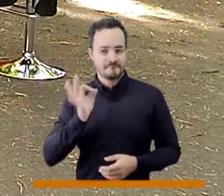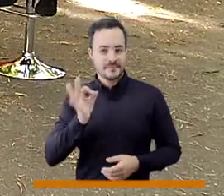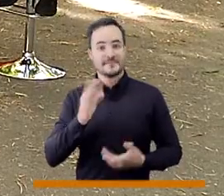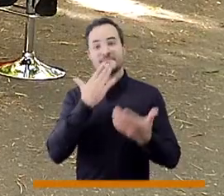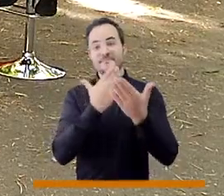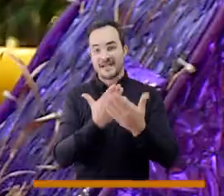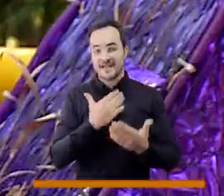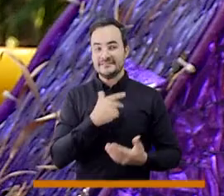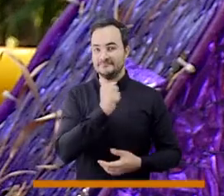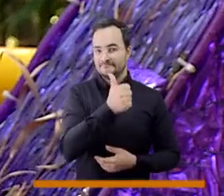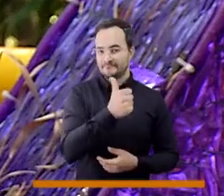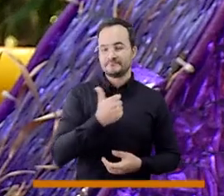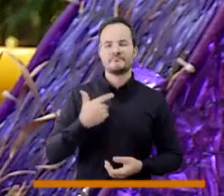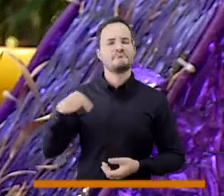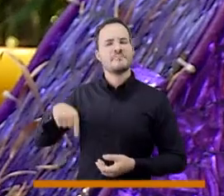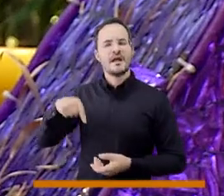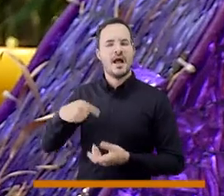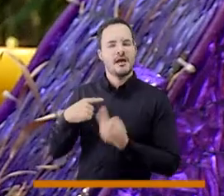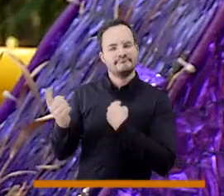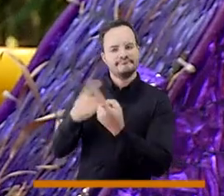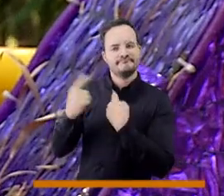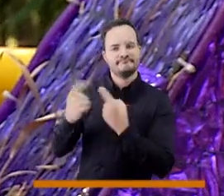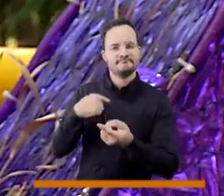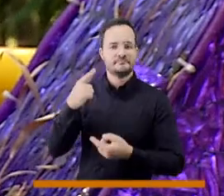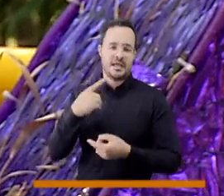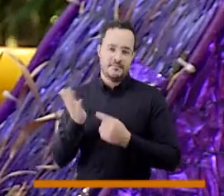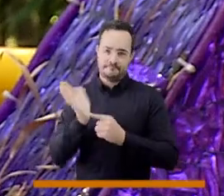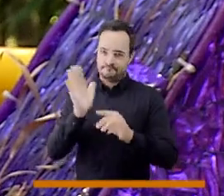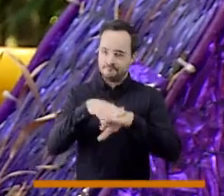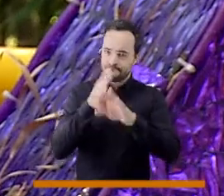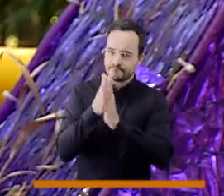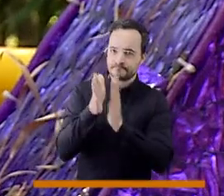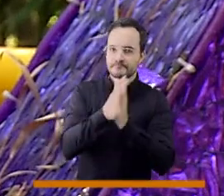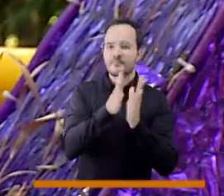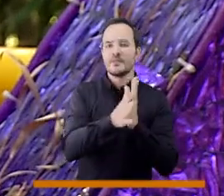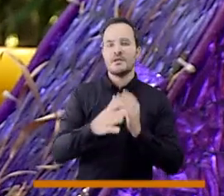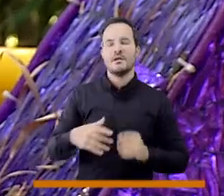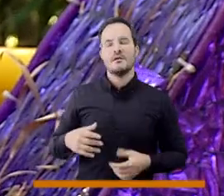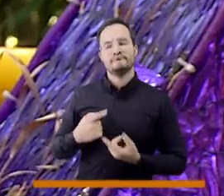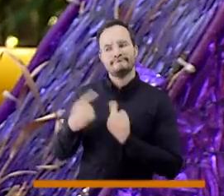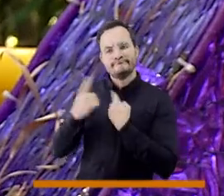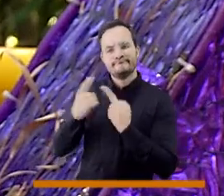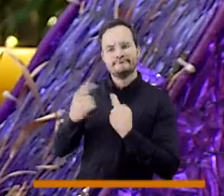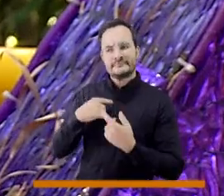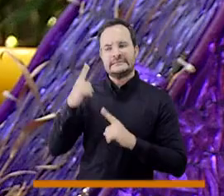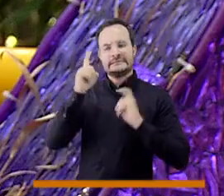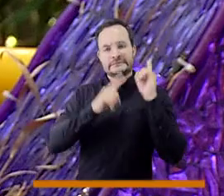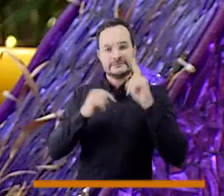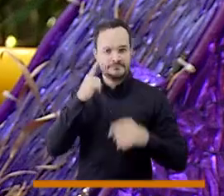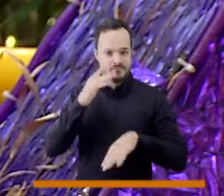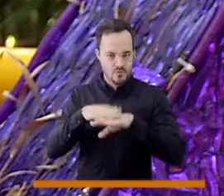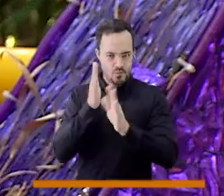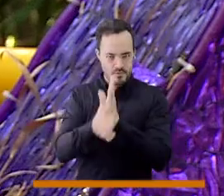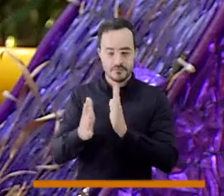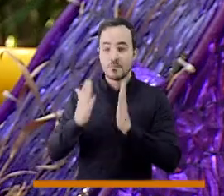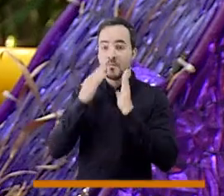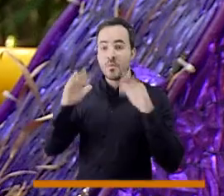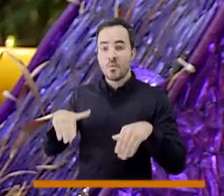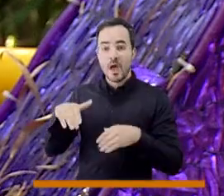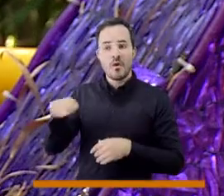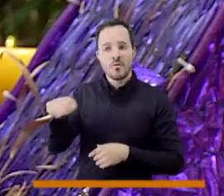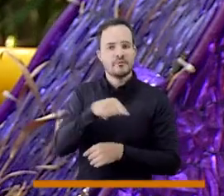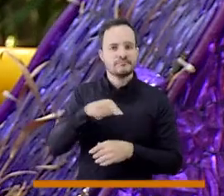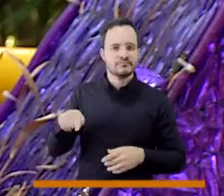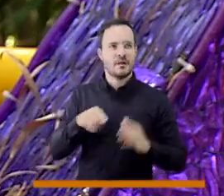Y nosotros seguimos, gracias María Fernanda, contándole a nuestros televidentes que tenemos que en este momento en